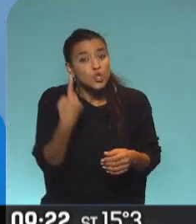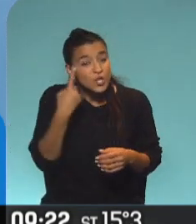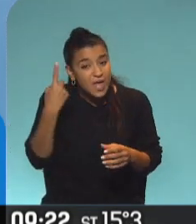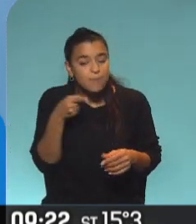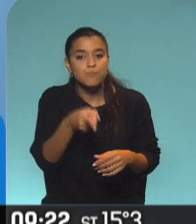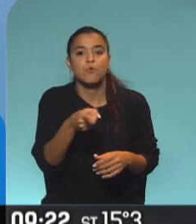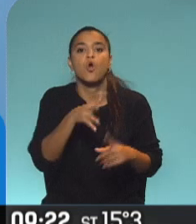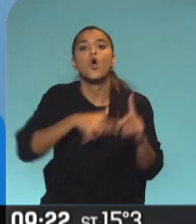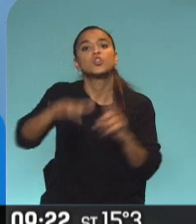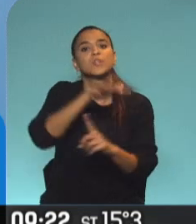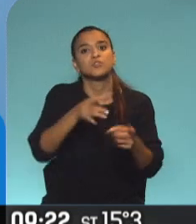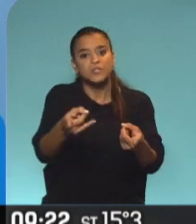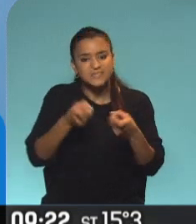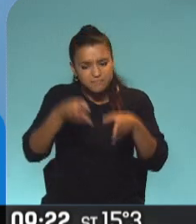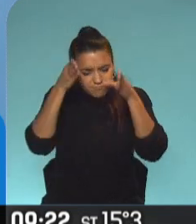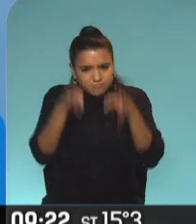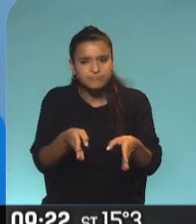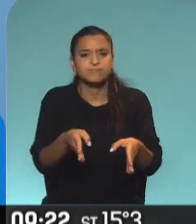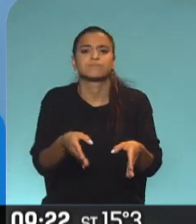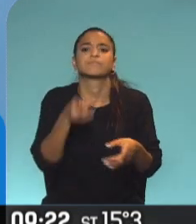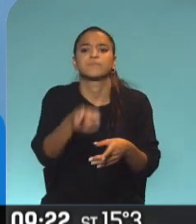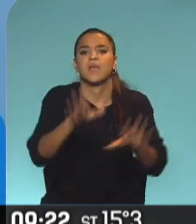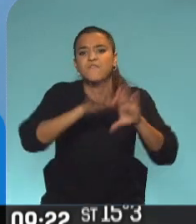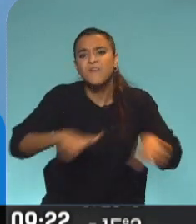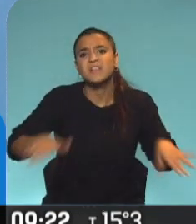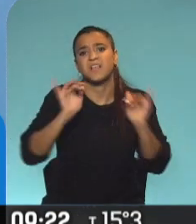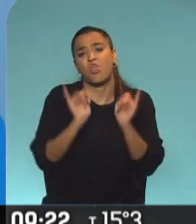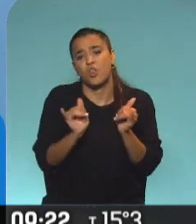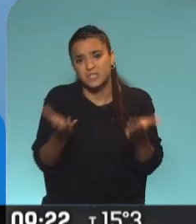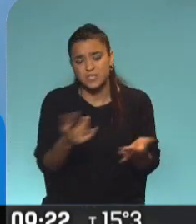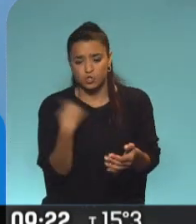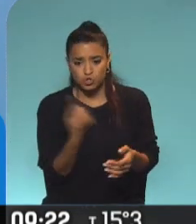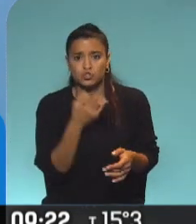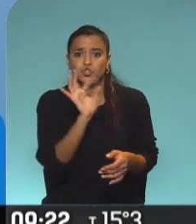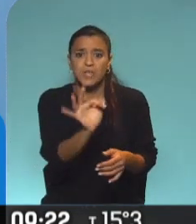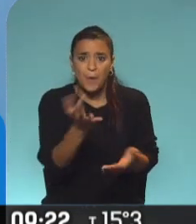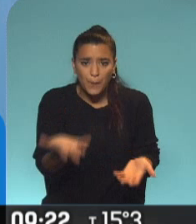este contexto requiere atender particularidades de las infancias y adolescencias. Sabemos que